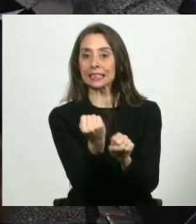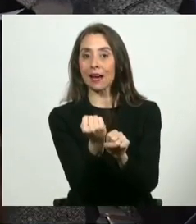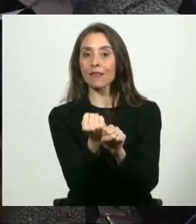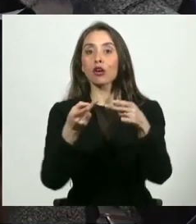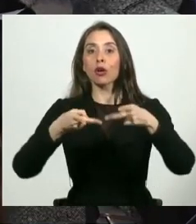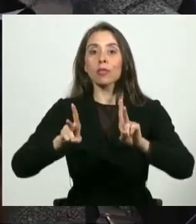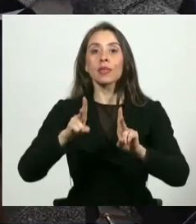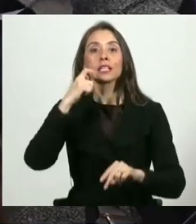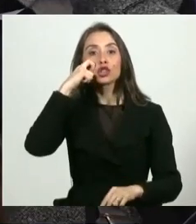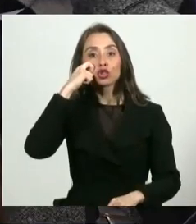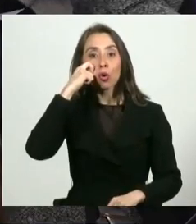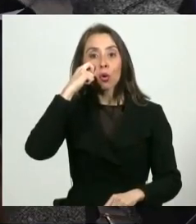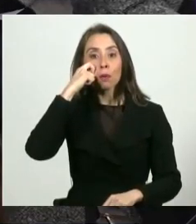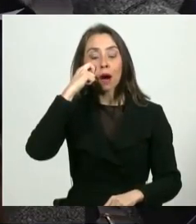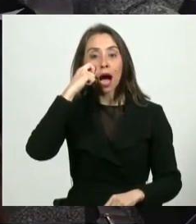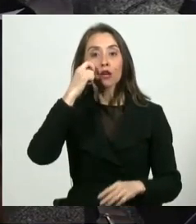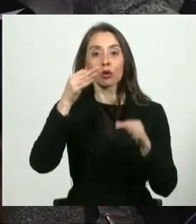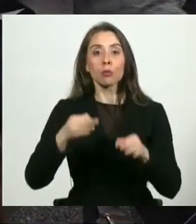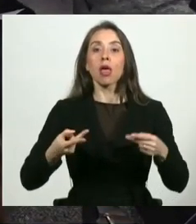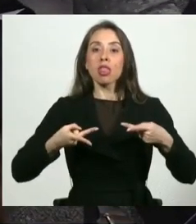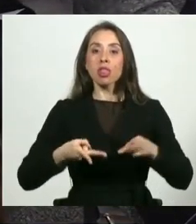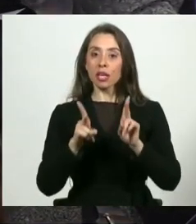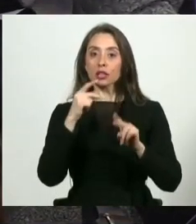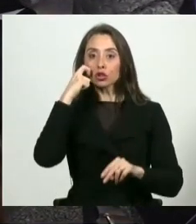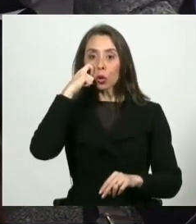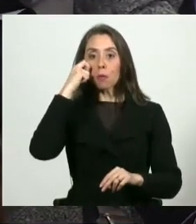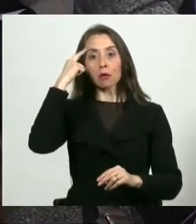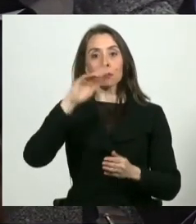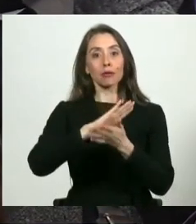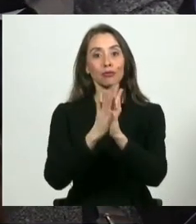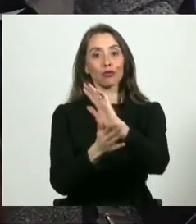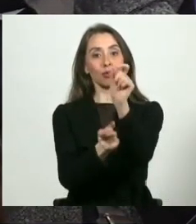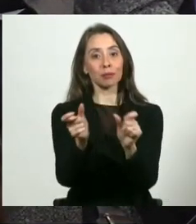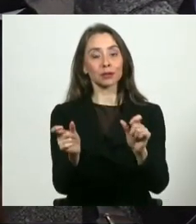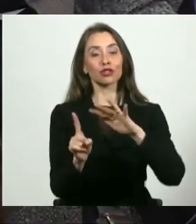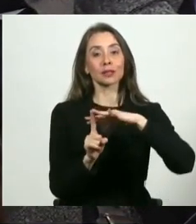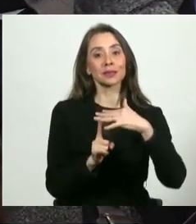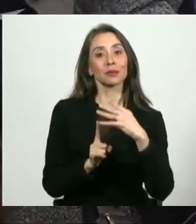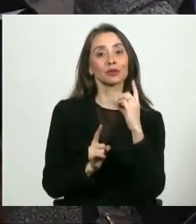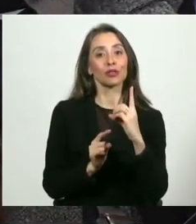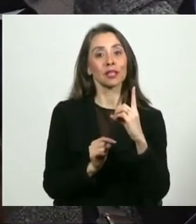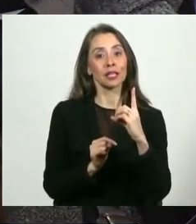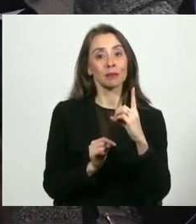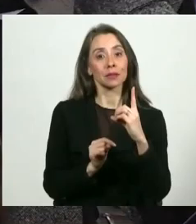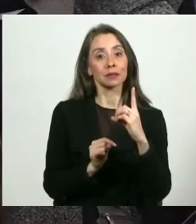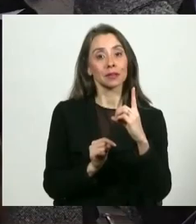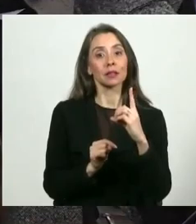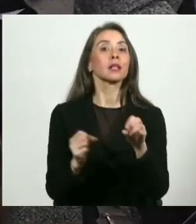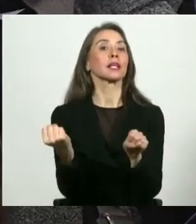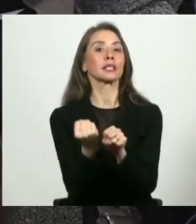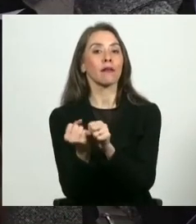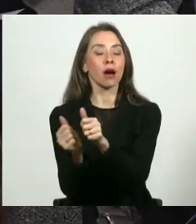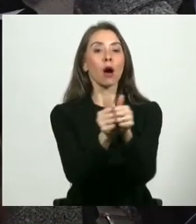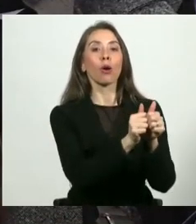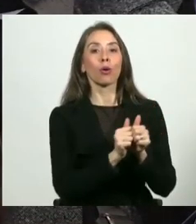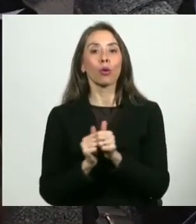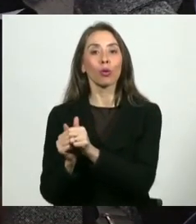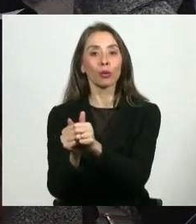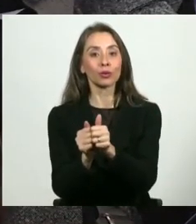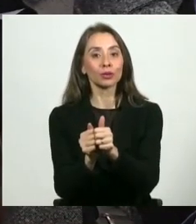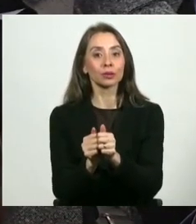derecho humano, tomándolo porque es un derecho humano para todas las personas en situación de discapacidad, es efectivamente trabajando en conjunto.